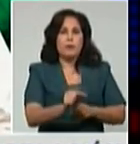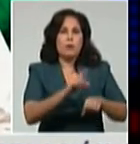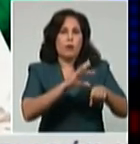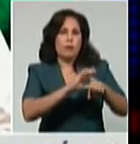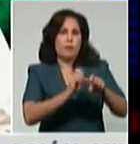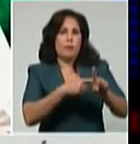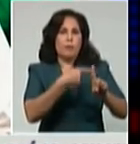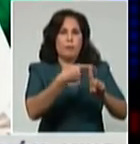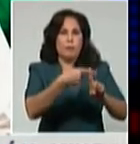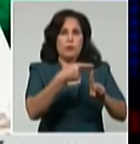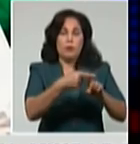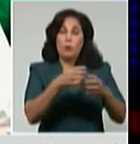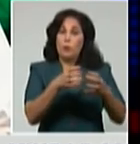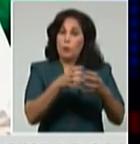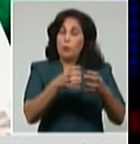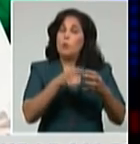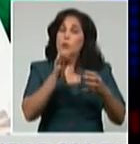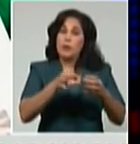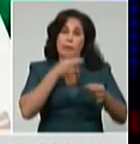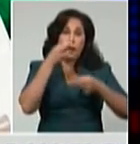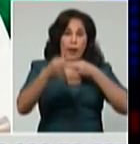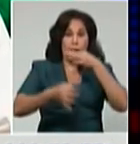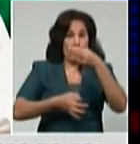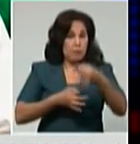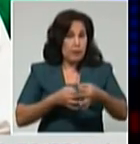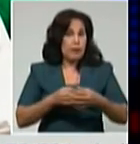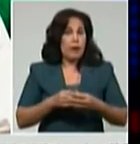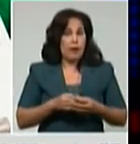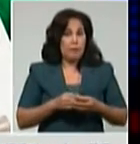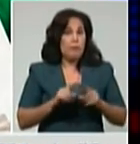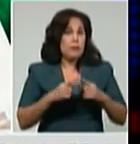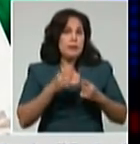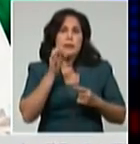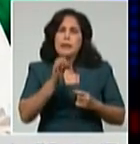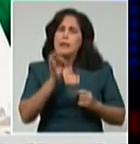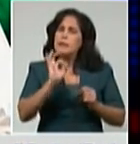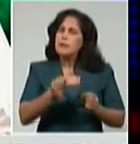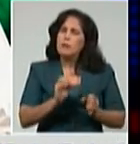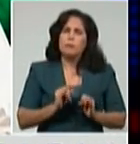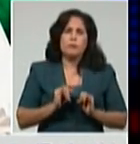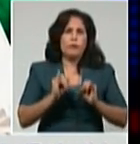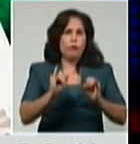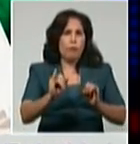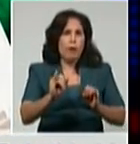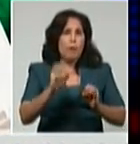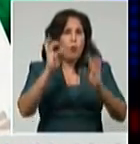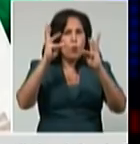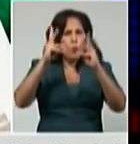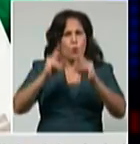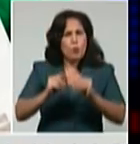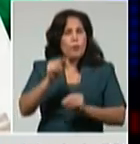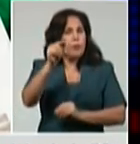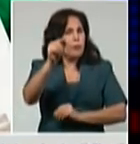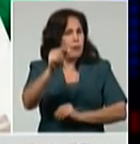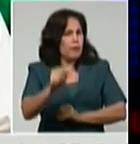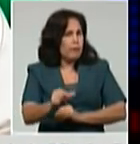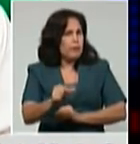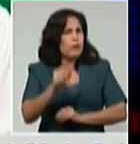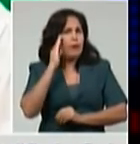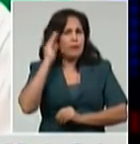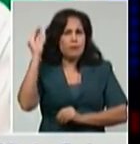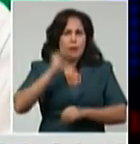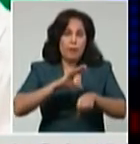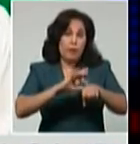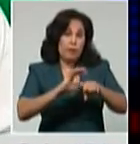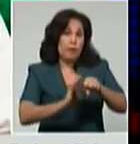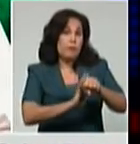este grupo que siempre mencionamos, que además siempre informamos el número de personas que se diagnostican a punto de